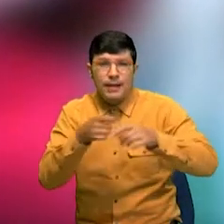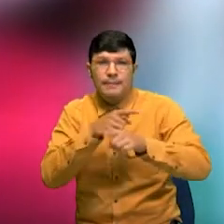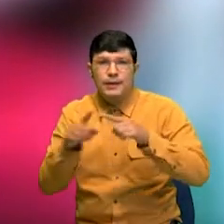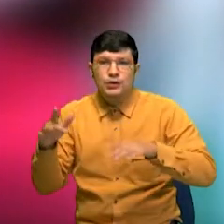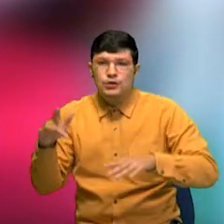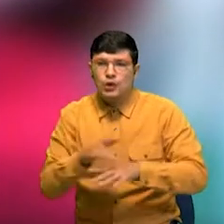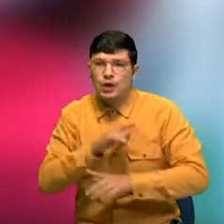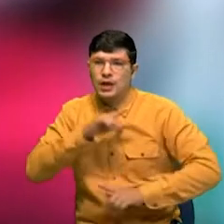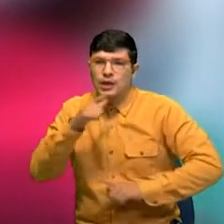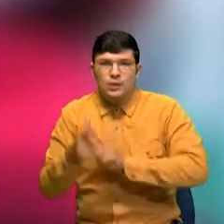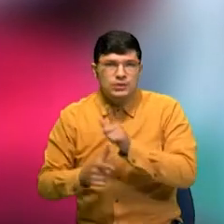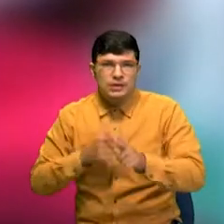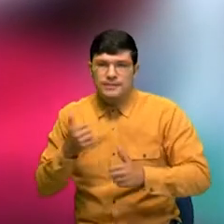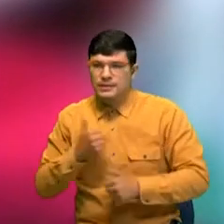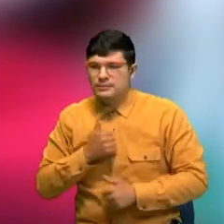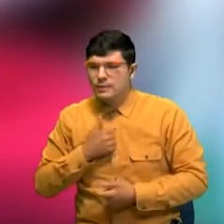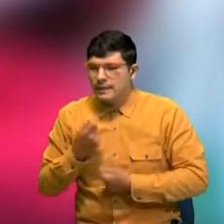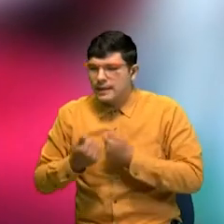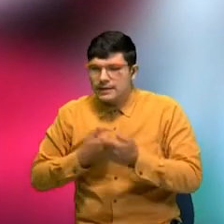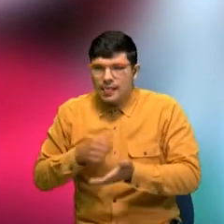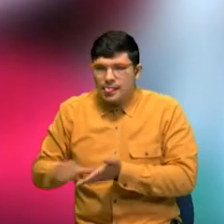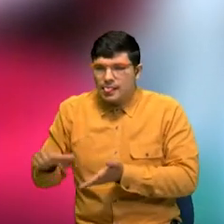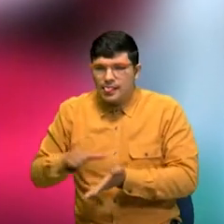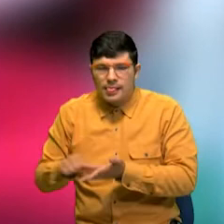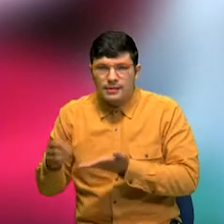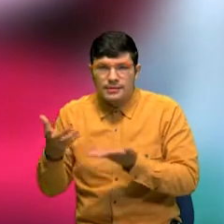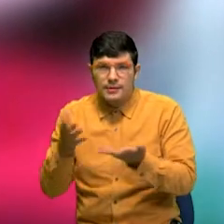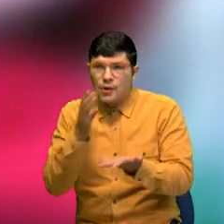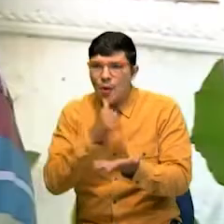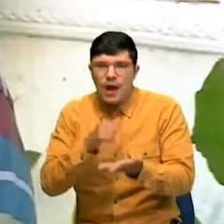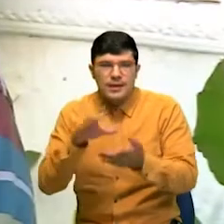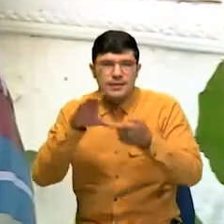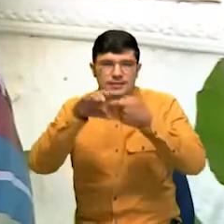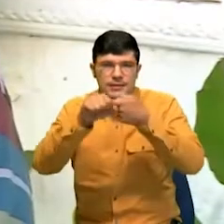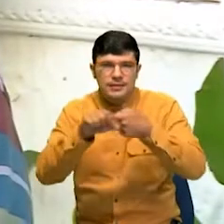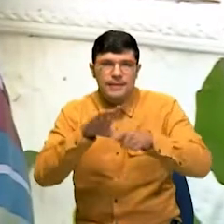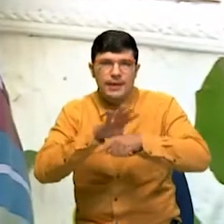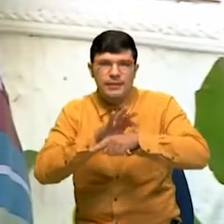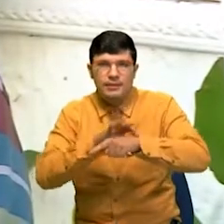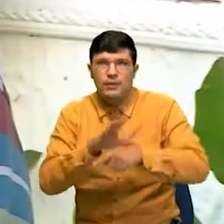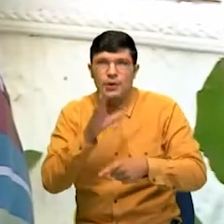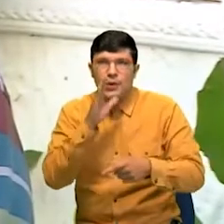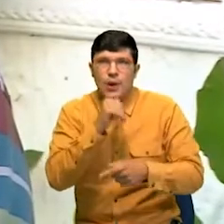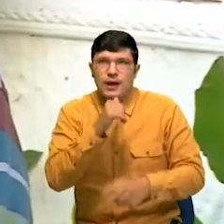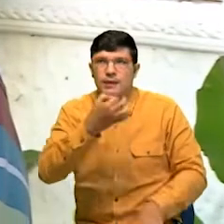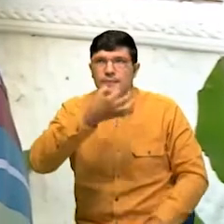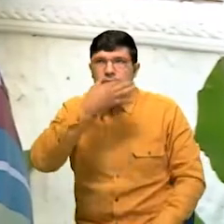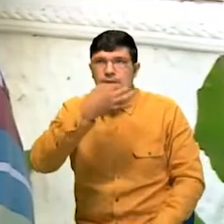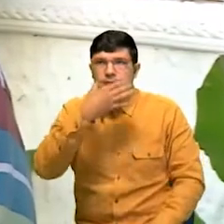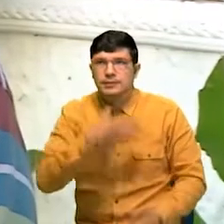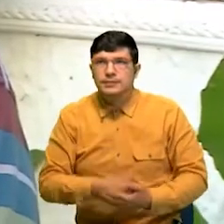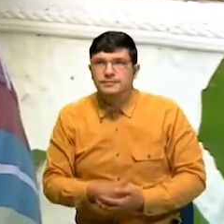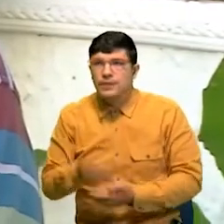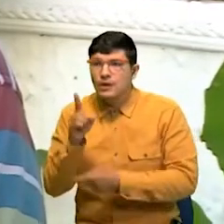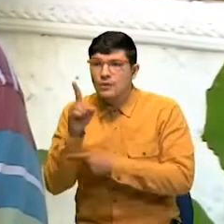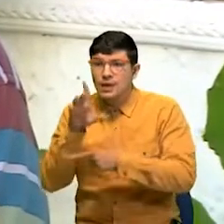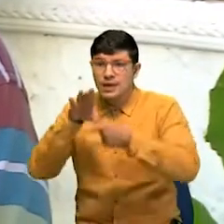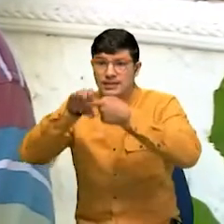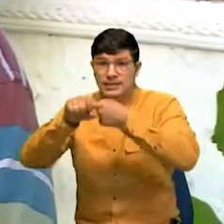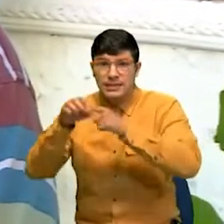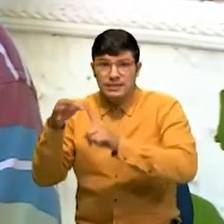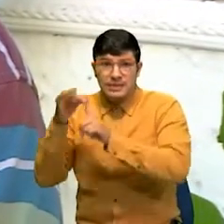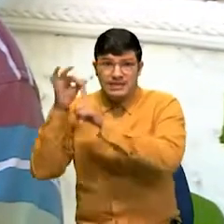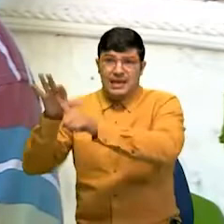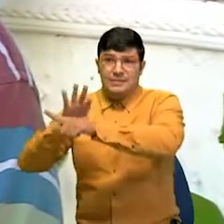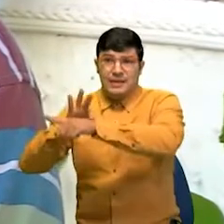luchar con sus propios recursos my citas no hay medicinas para una cita especializada